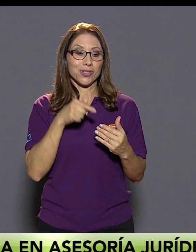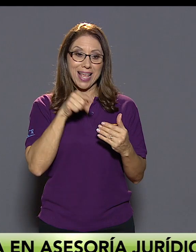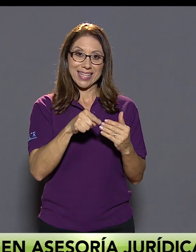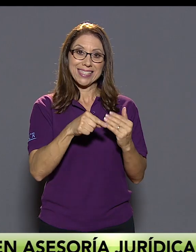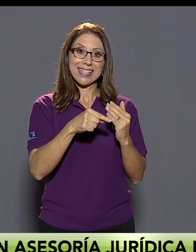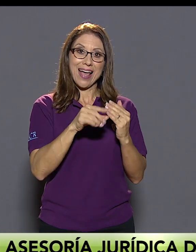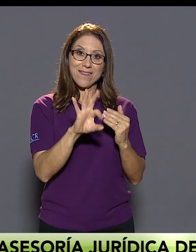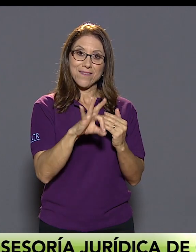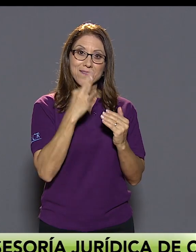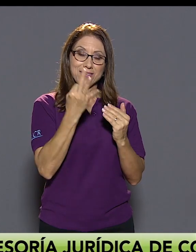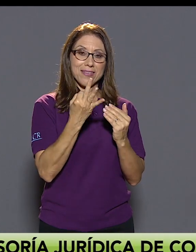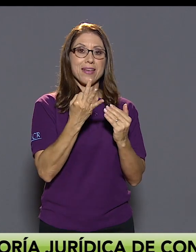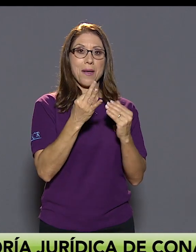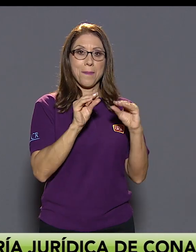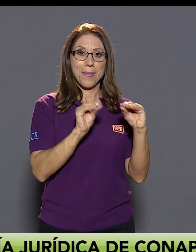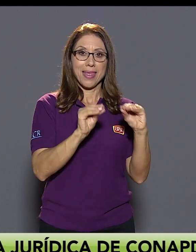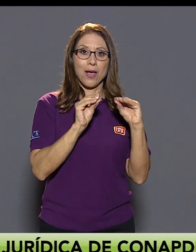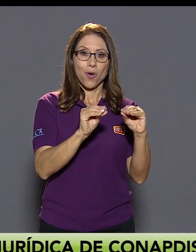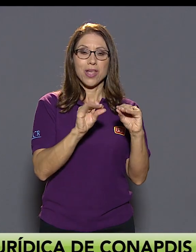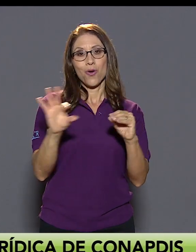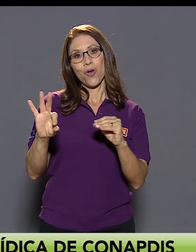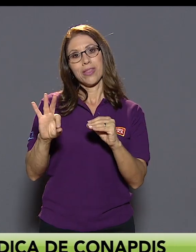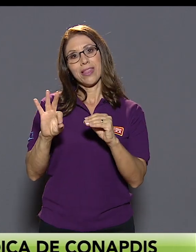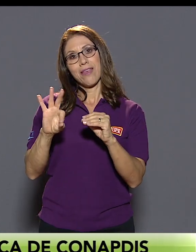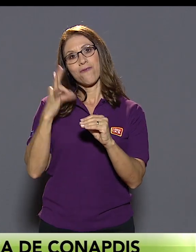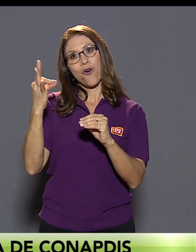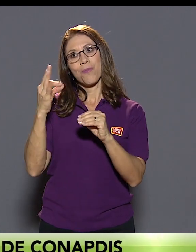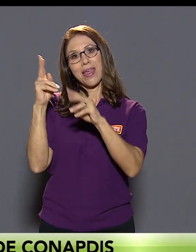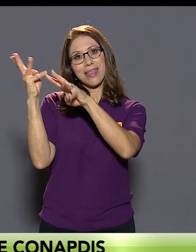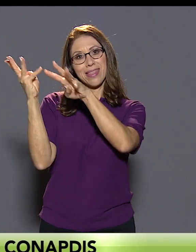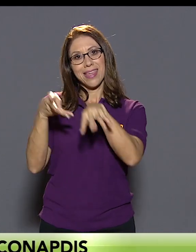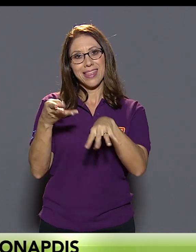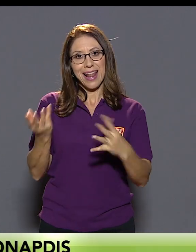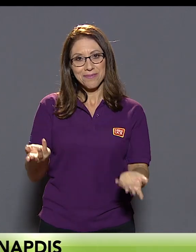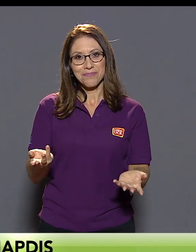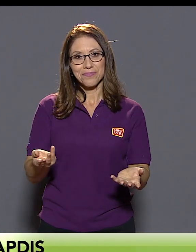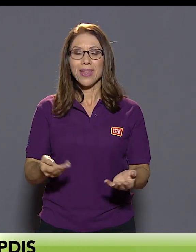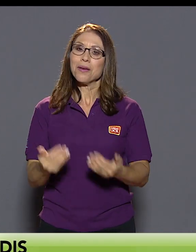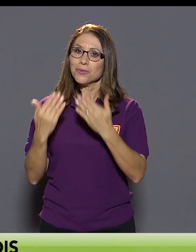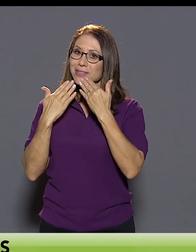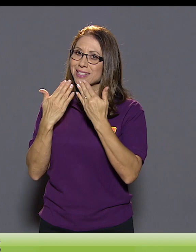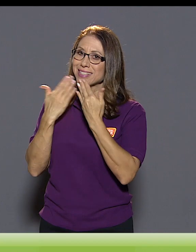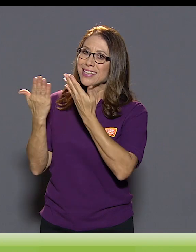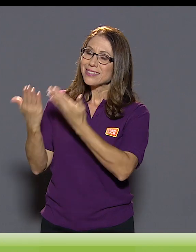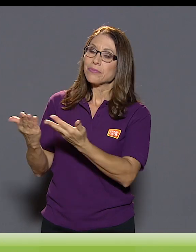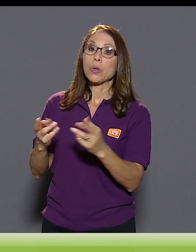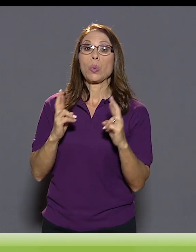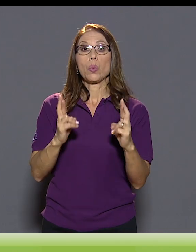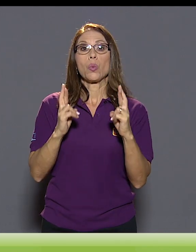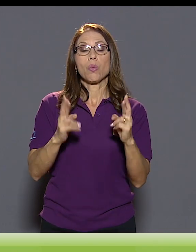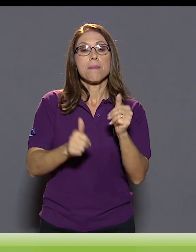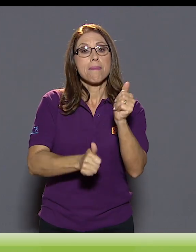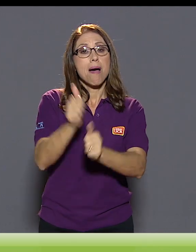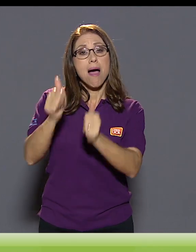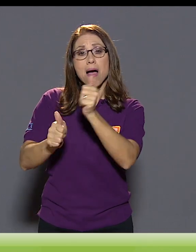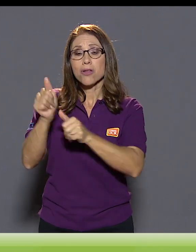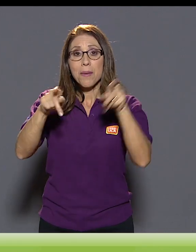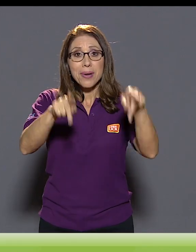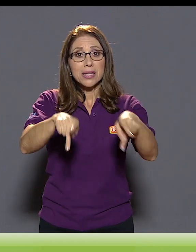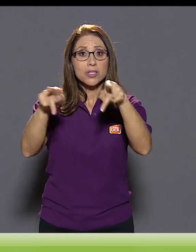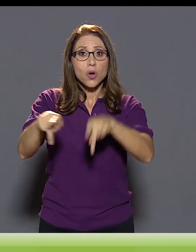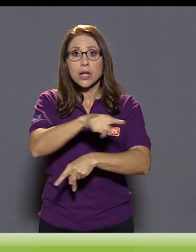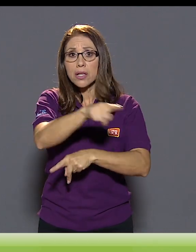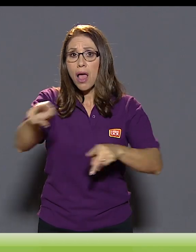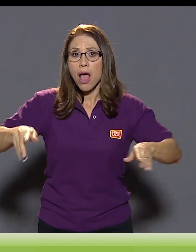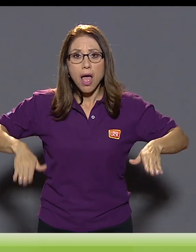mediada pedagógicamente en digital. Perfecto, muchas gracias Mariana, y ojalá que la mayoría de personas que todavía